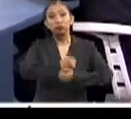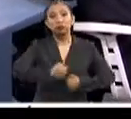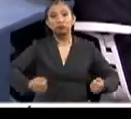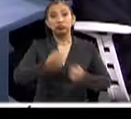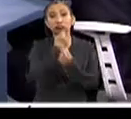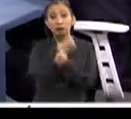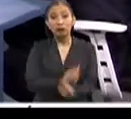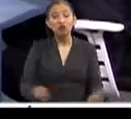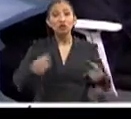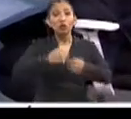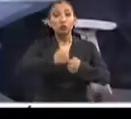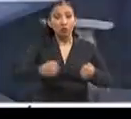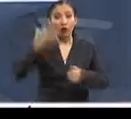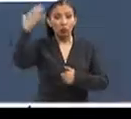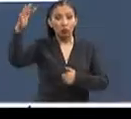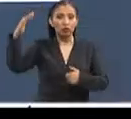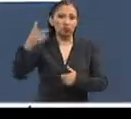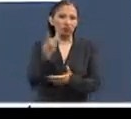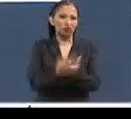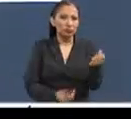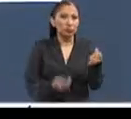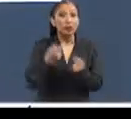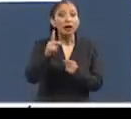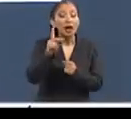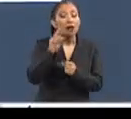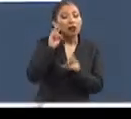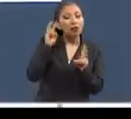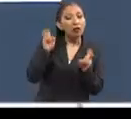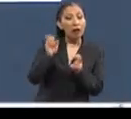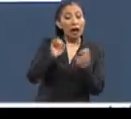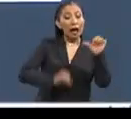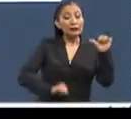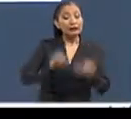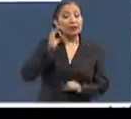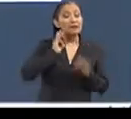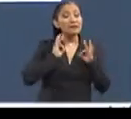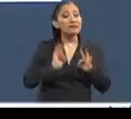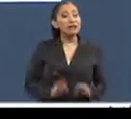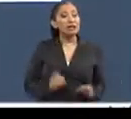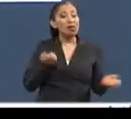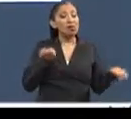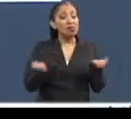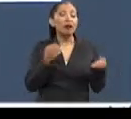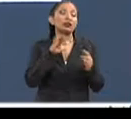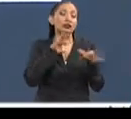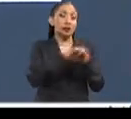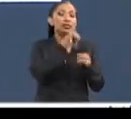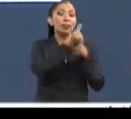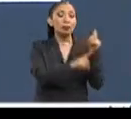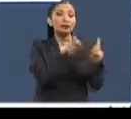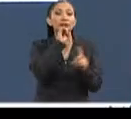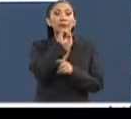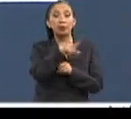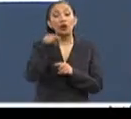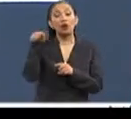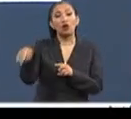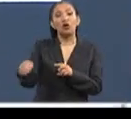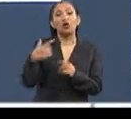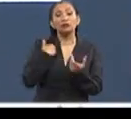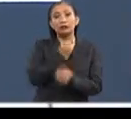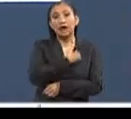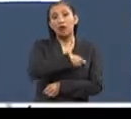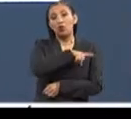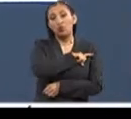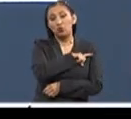obesidad infantil o de obesidad en adultos. Y la verdad es que el asunto de la actividad física tiene que ver, por supuesto, con el deporte, pero también tiene muchísimo que ver con la